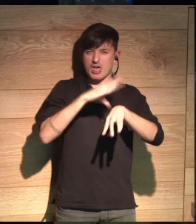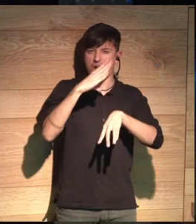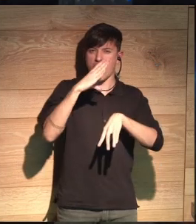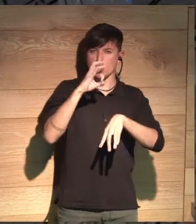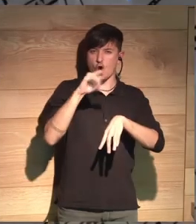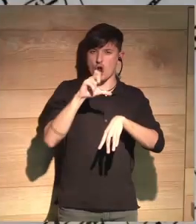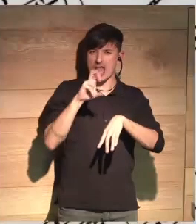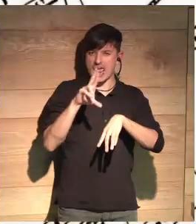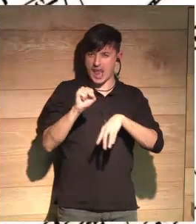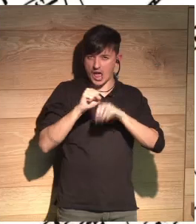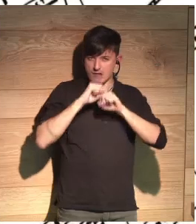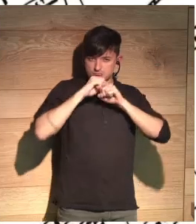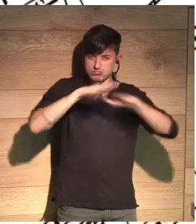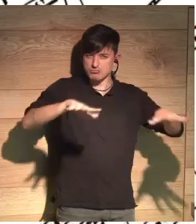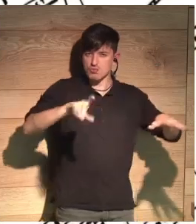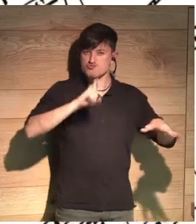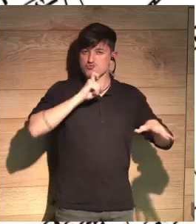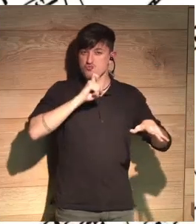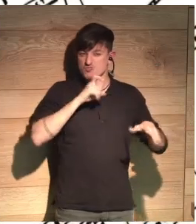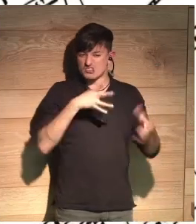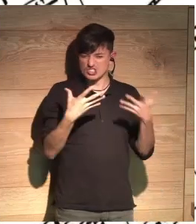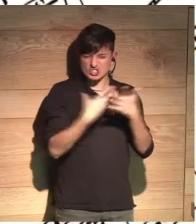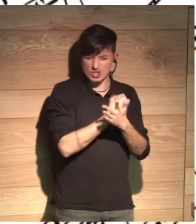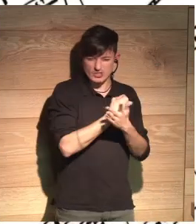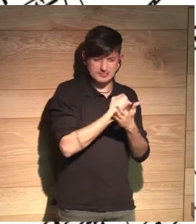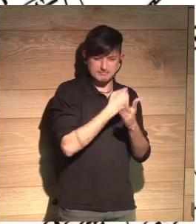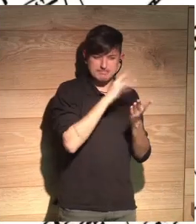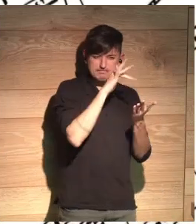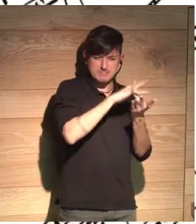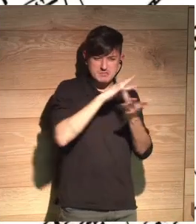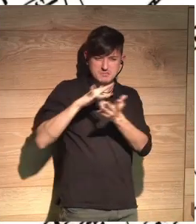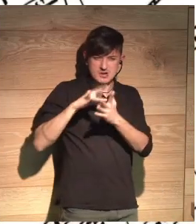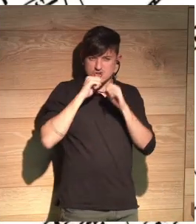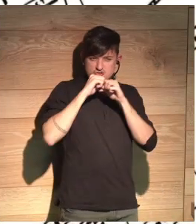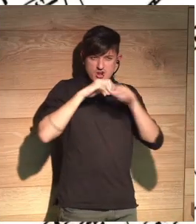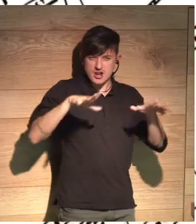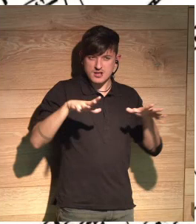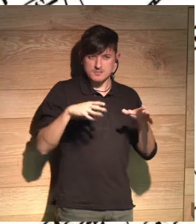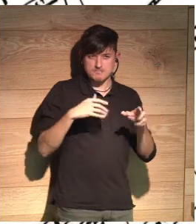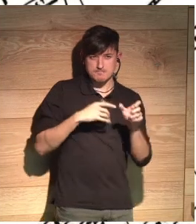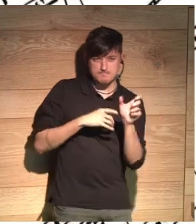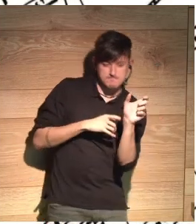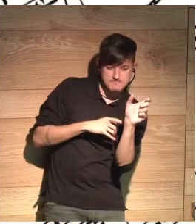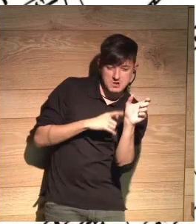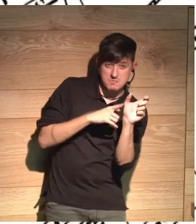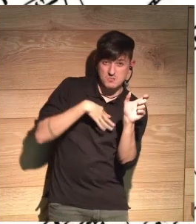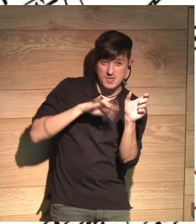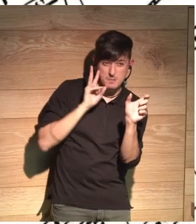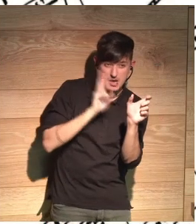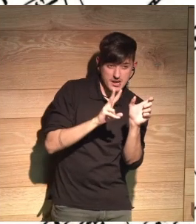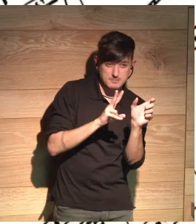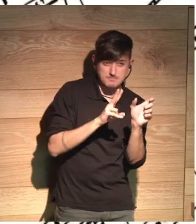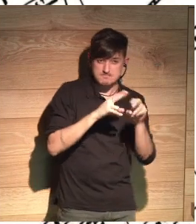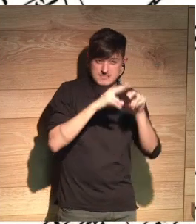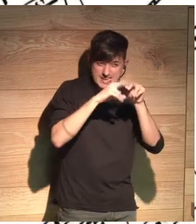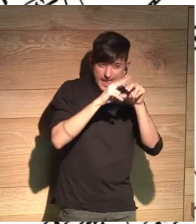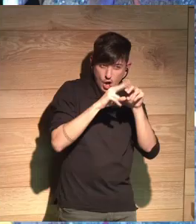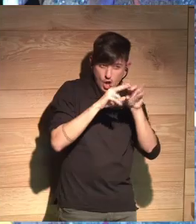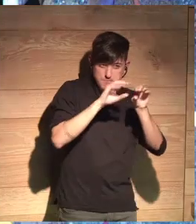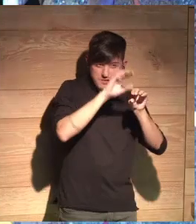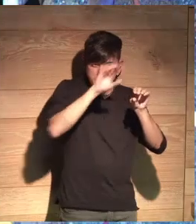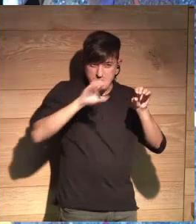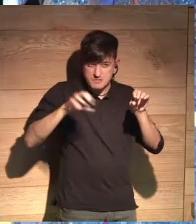hizo fue mapear todos los casos de cólera en con barritas entonces aquí se puede ver cómo se transmitía la enfermedad una de las